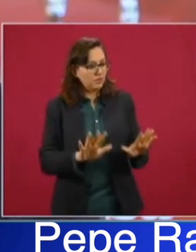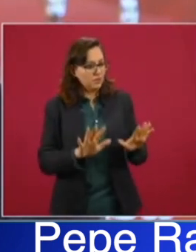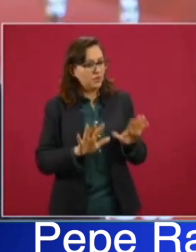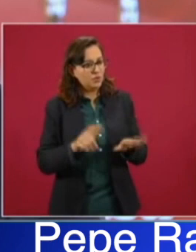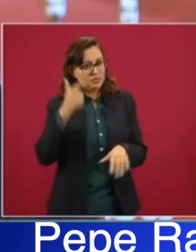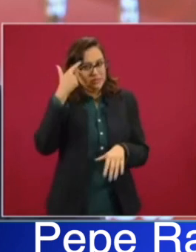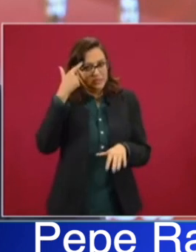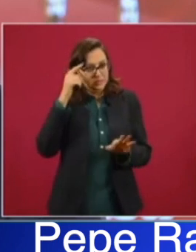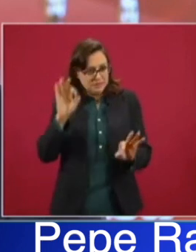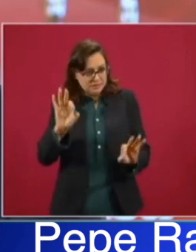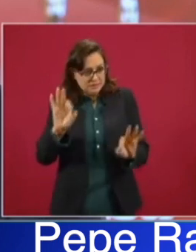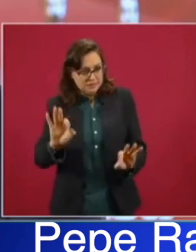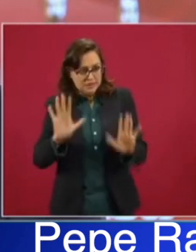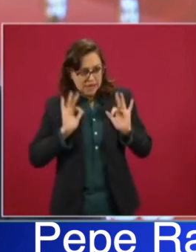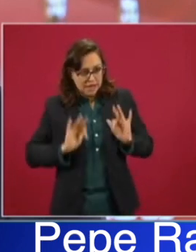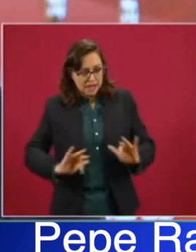calma, a la cordura.